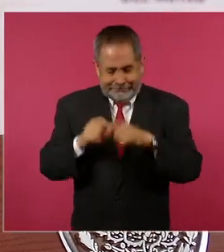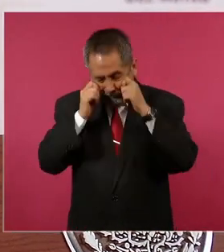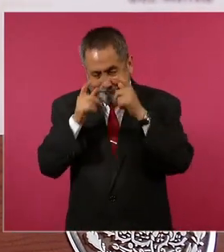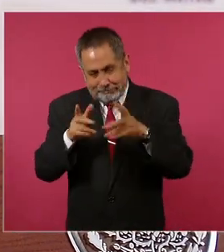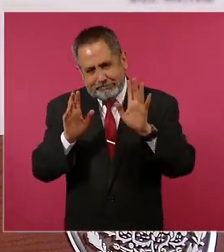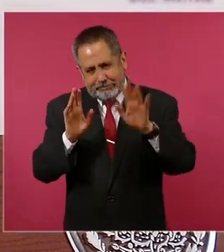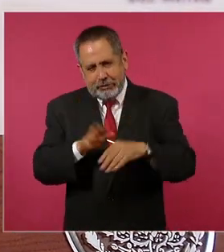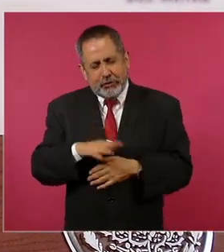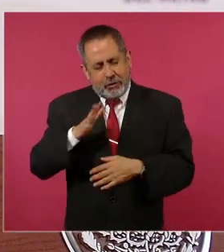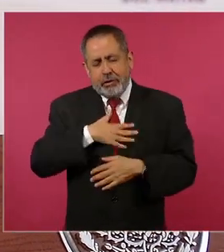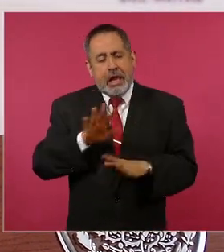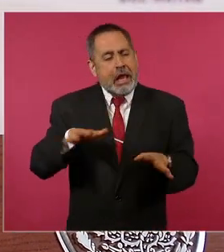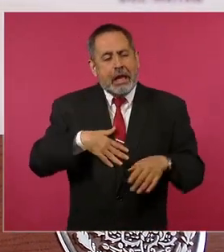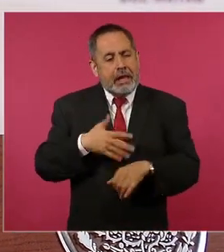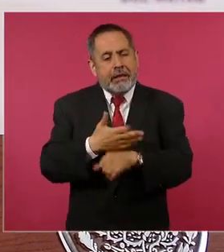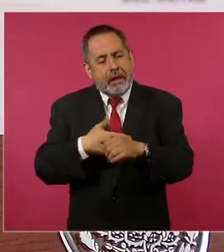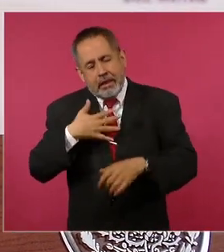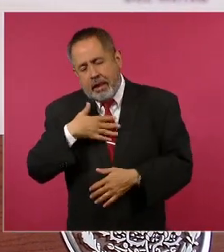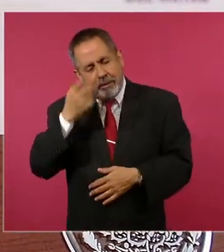dormido.